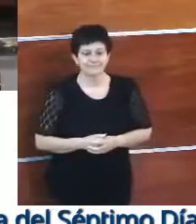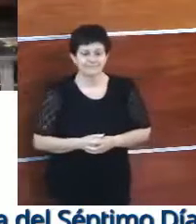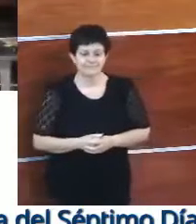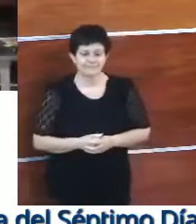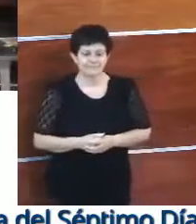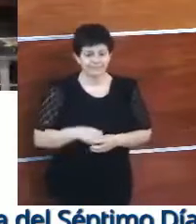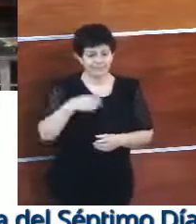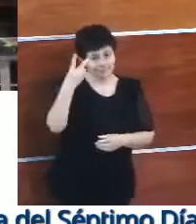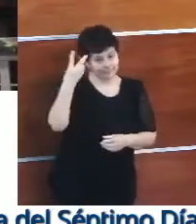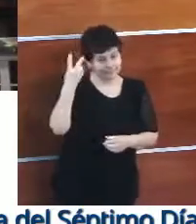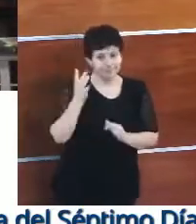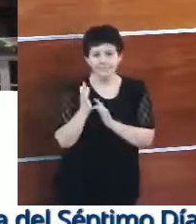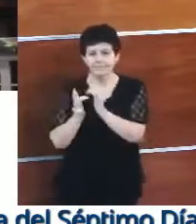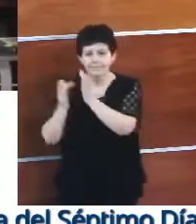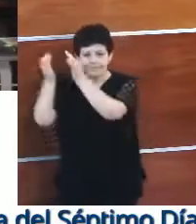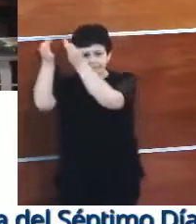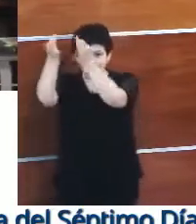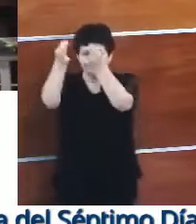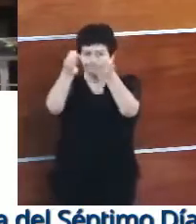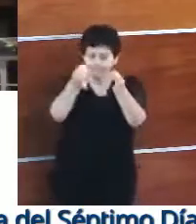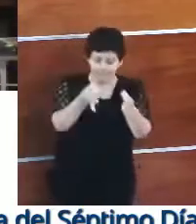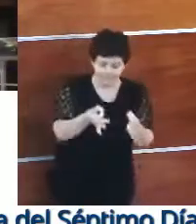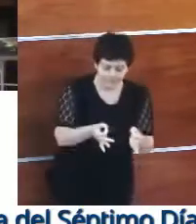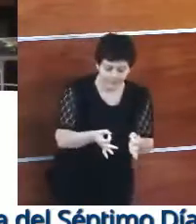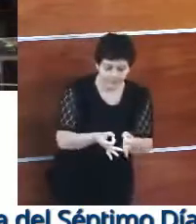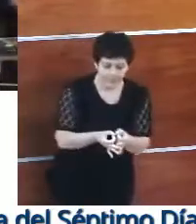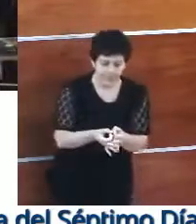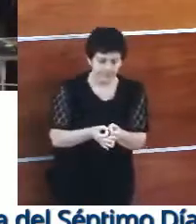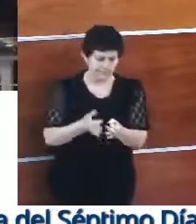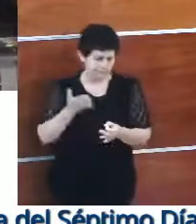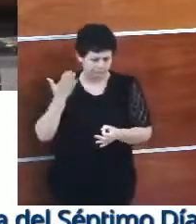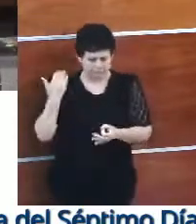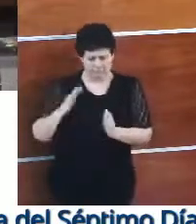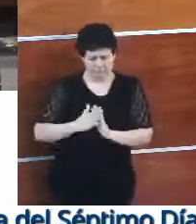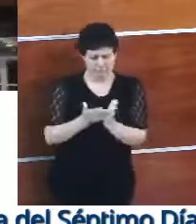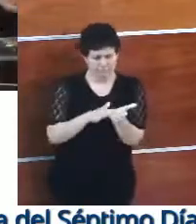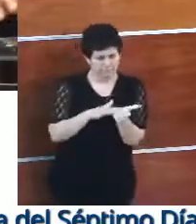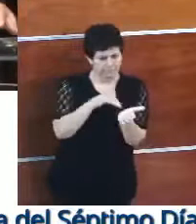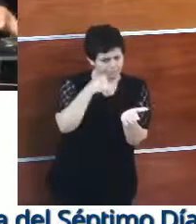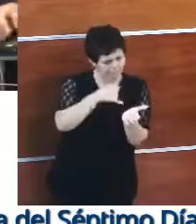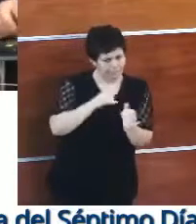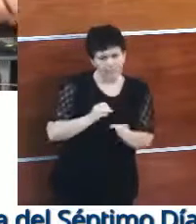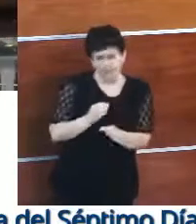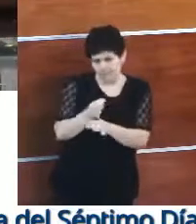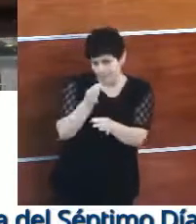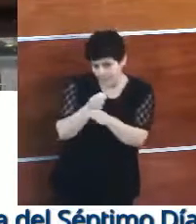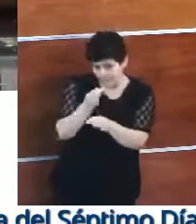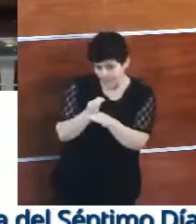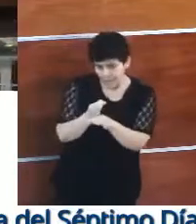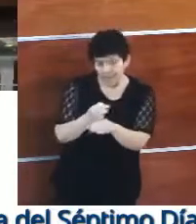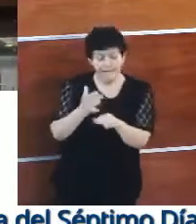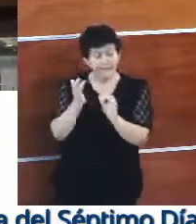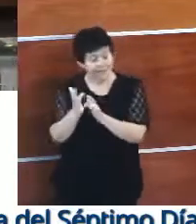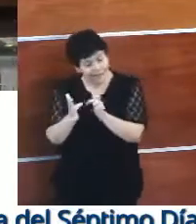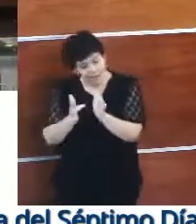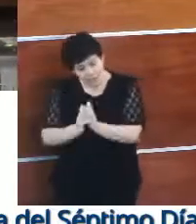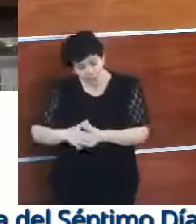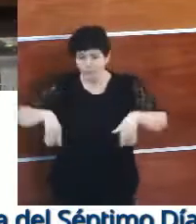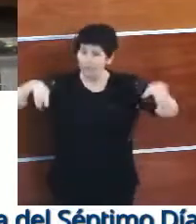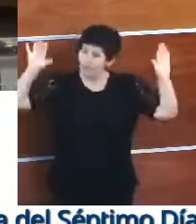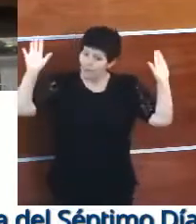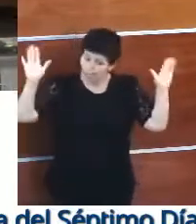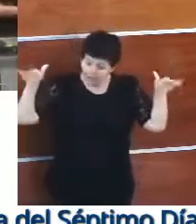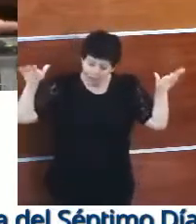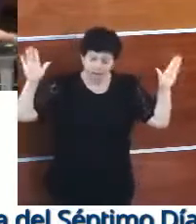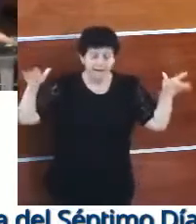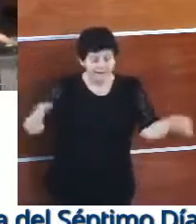La segunda venida de Jesús, anunciada por el Antiguo Testamento, anunciado por el mismo Cristo, anunciado por los ángeles, para que